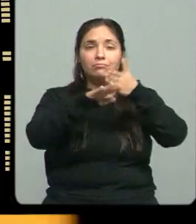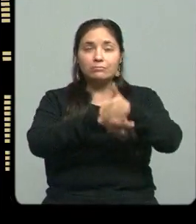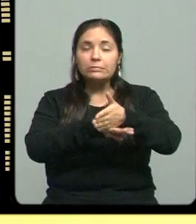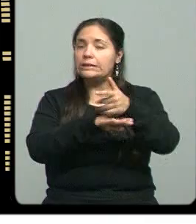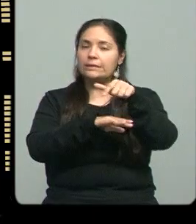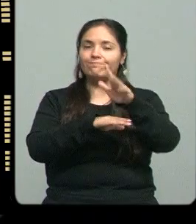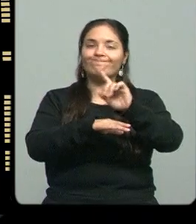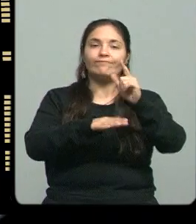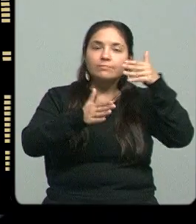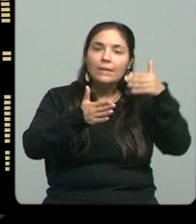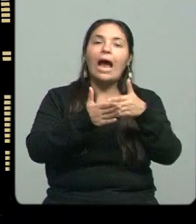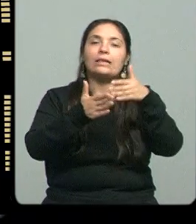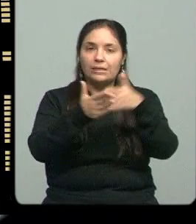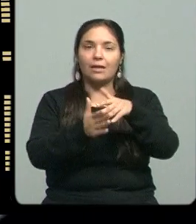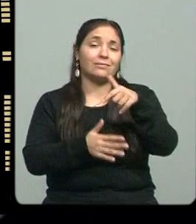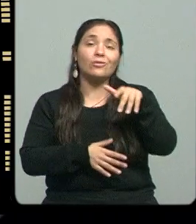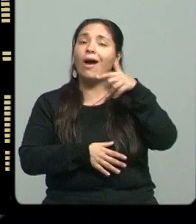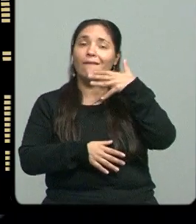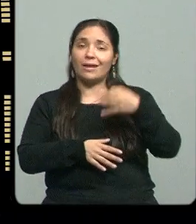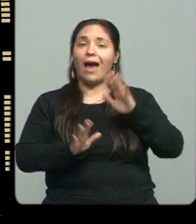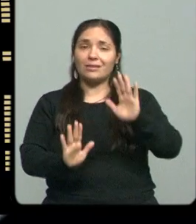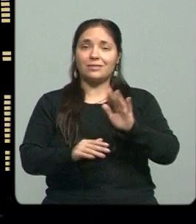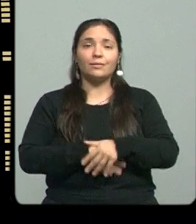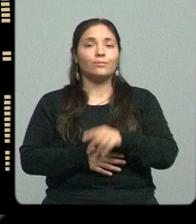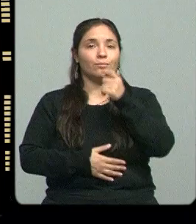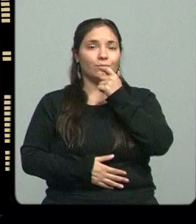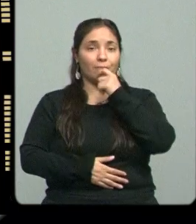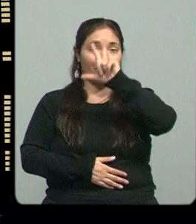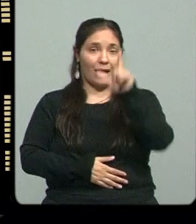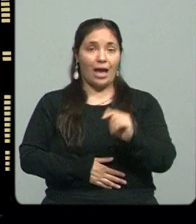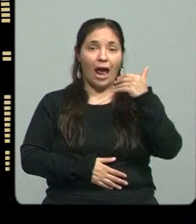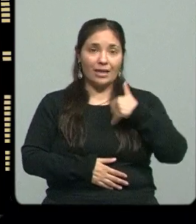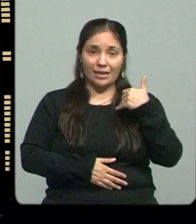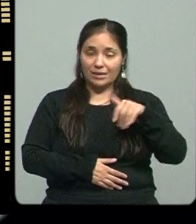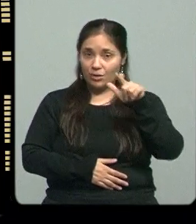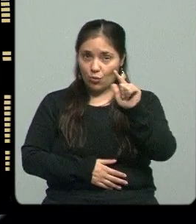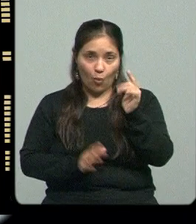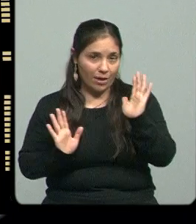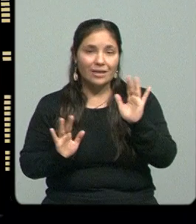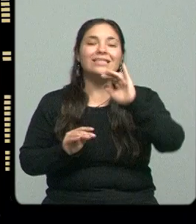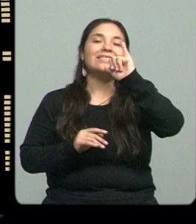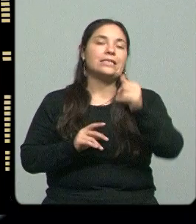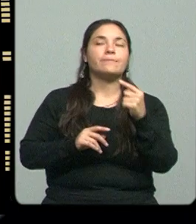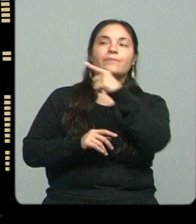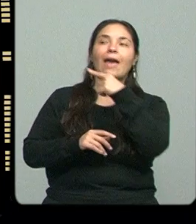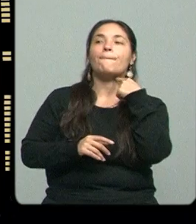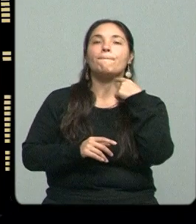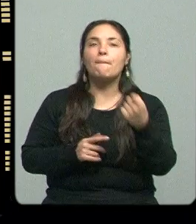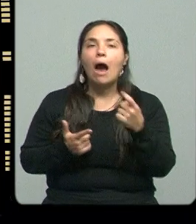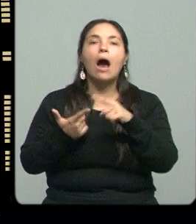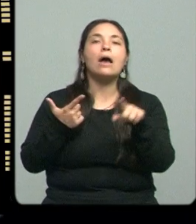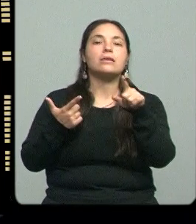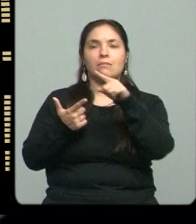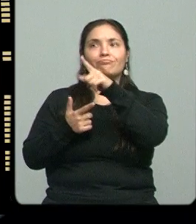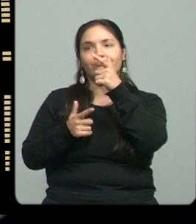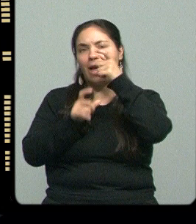no existen en Argentina, puntualmente en otros países del mundo sí, como España, por ejemplo, que tiene una